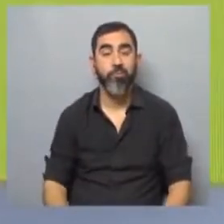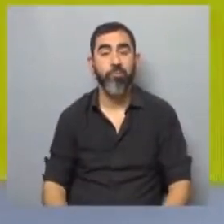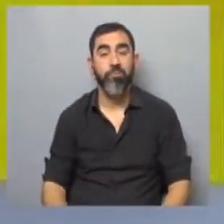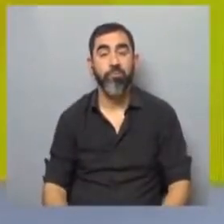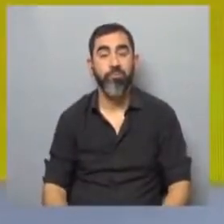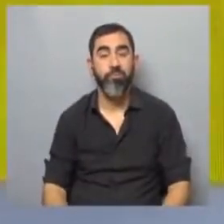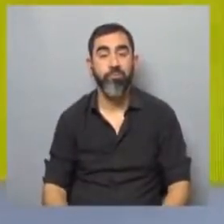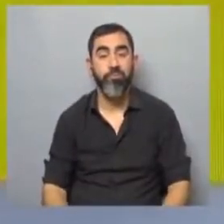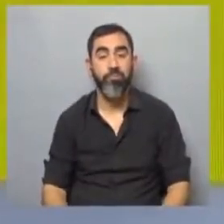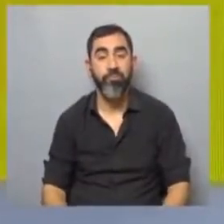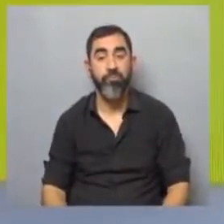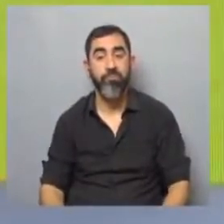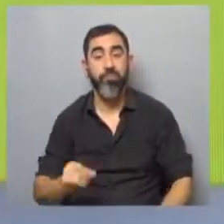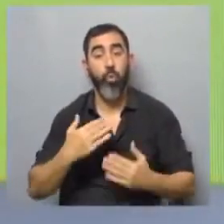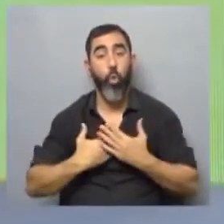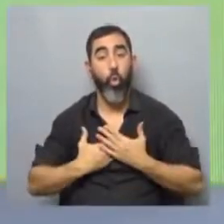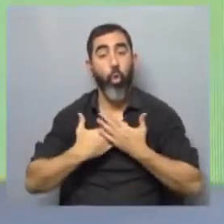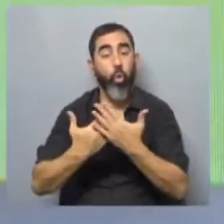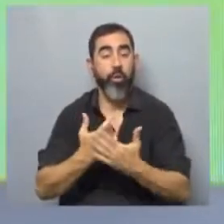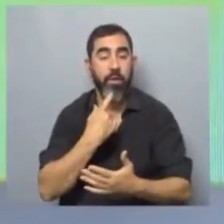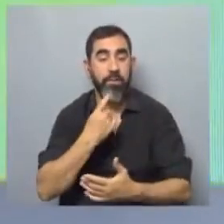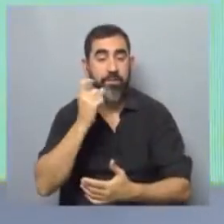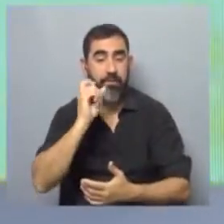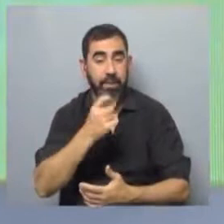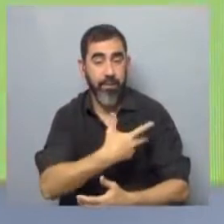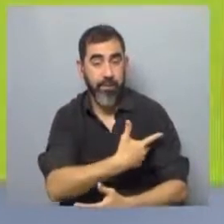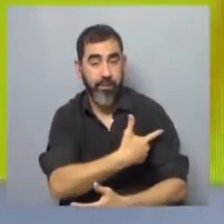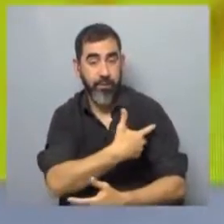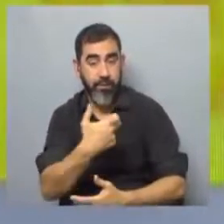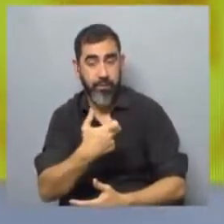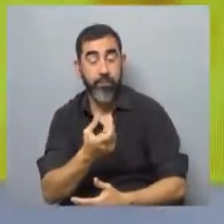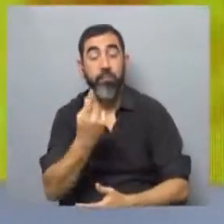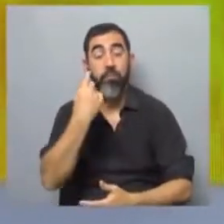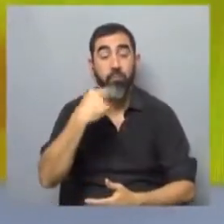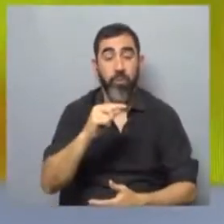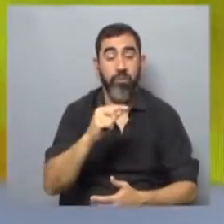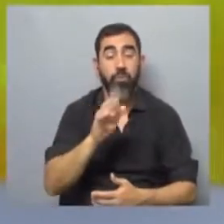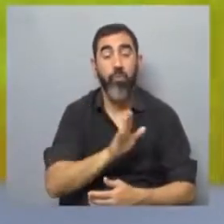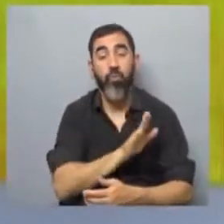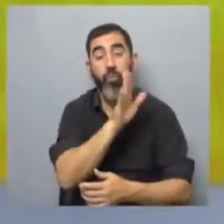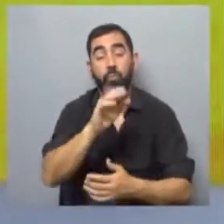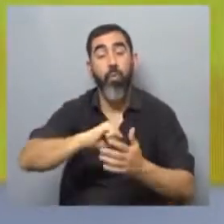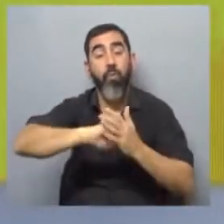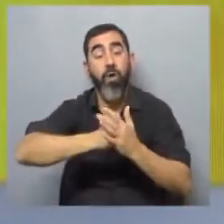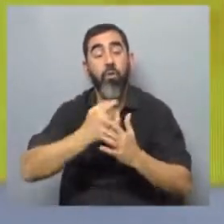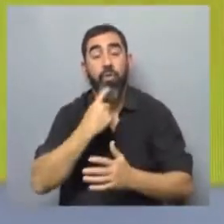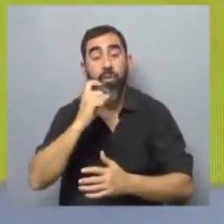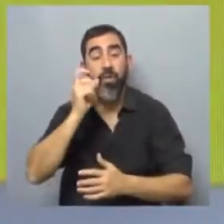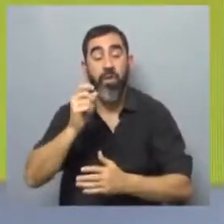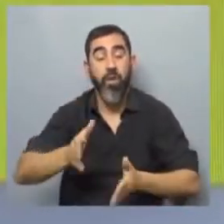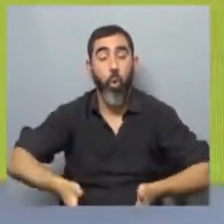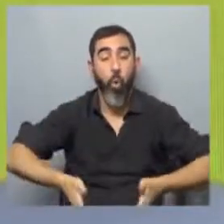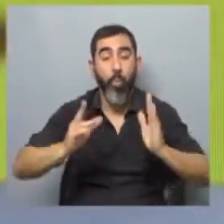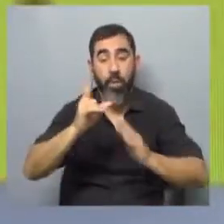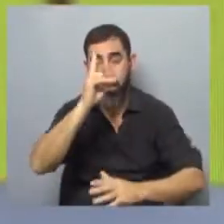circuitos, sino es una vez que donamos sangre, ¿no? Para eso, bueno, nos acercamos al Banco de Sangre del Hospital de